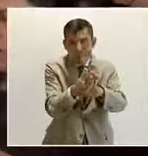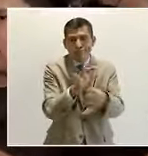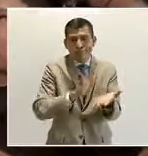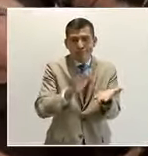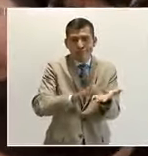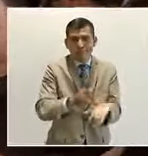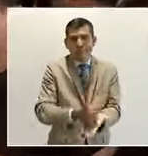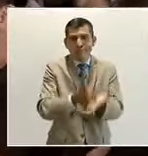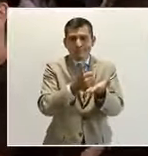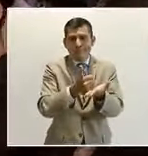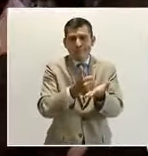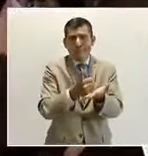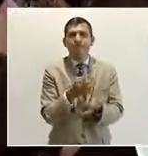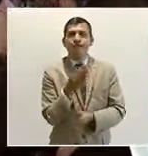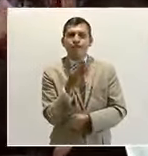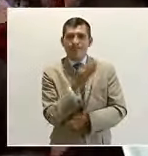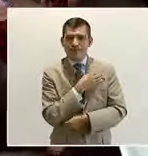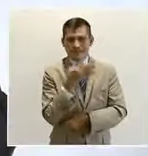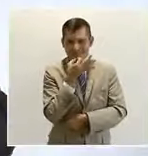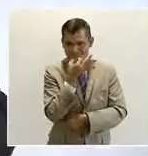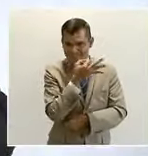y la buena noticia